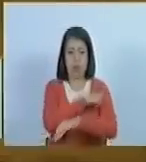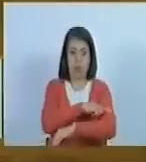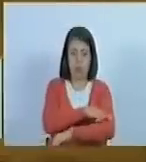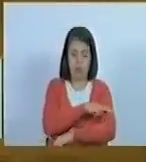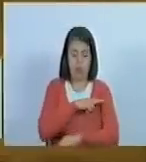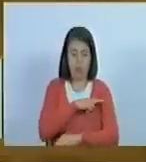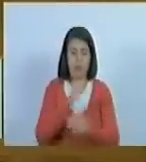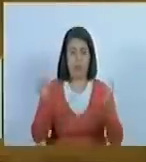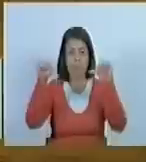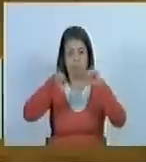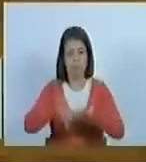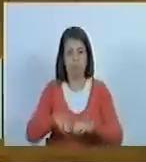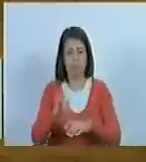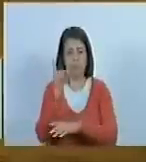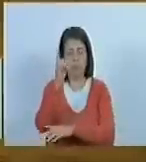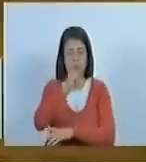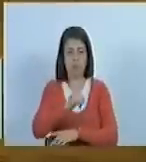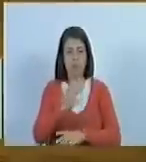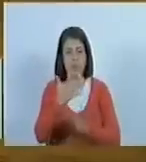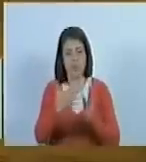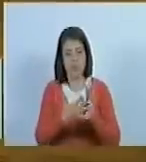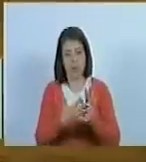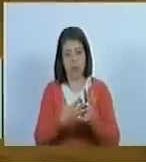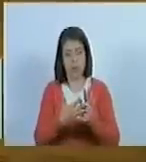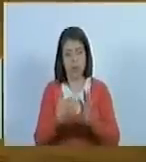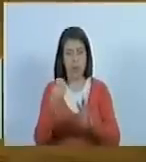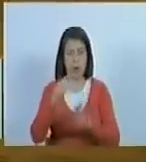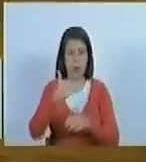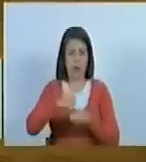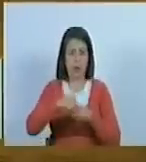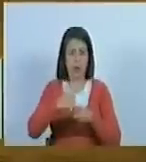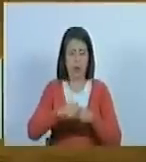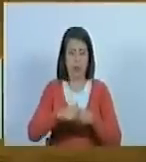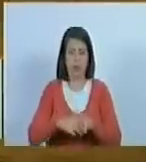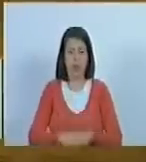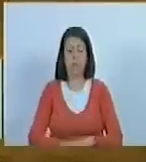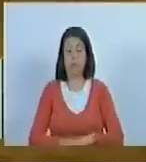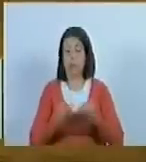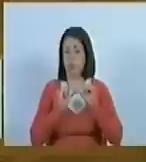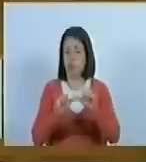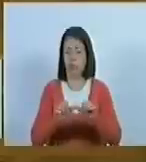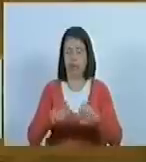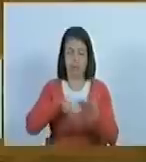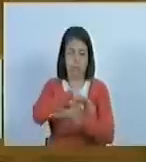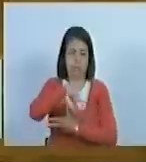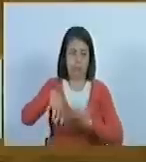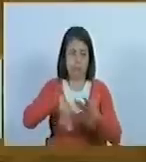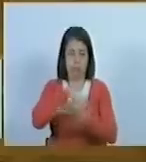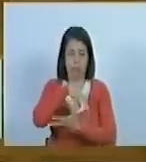la destrucción de árboles, más de 5.000 como ocurrió en Maracaibo durante la guarimba,